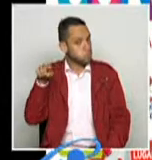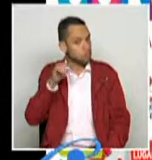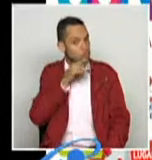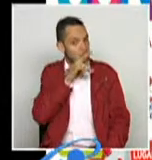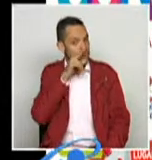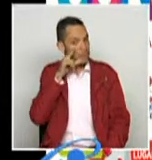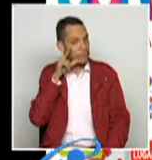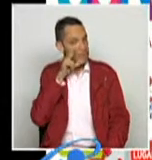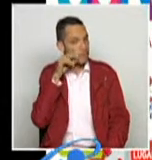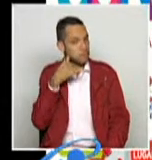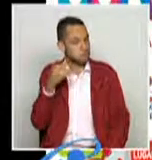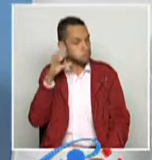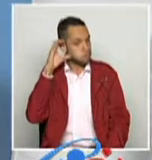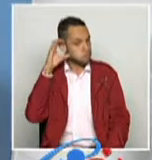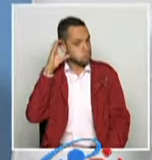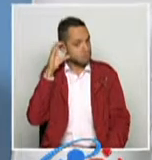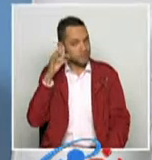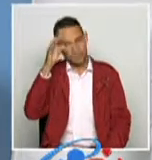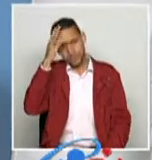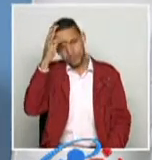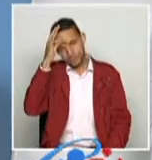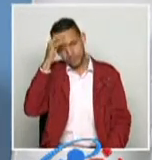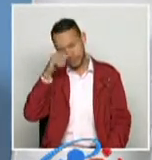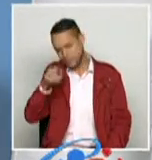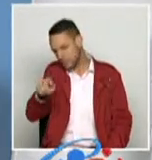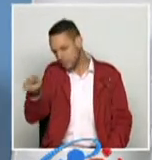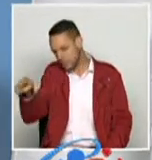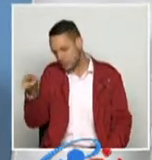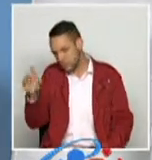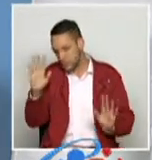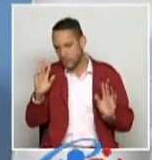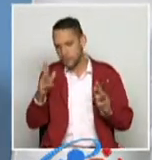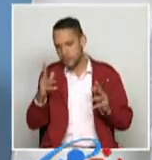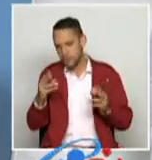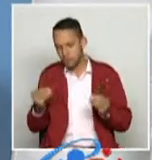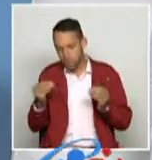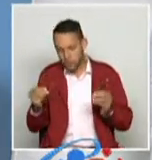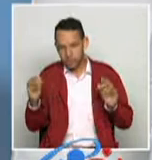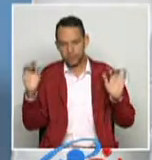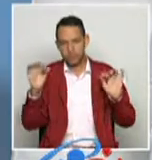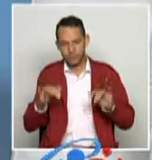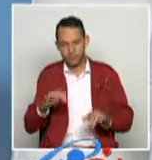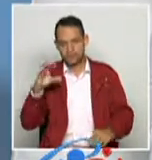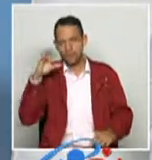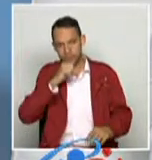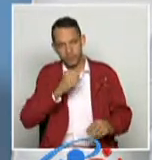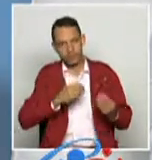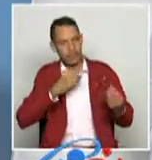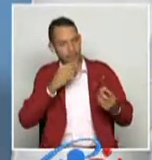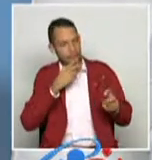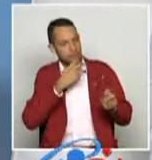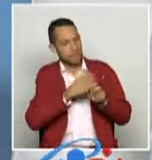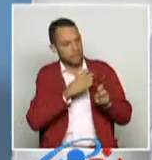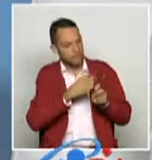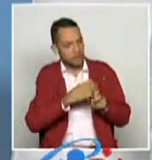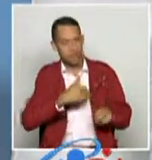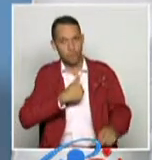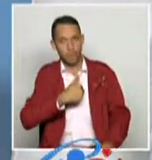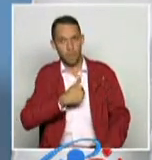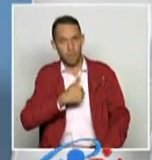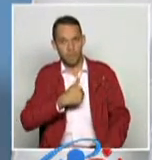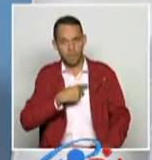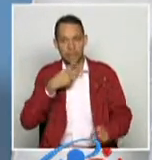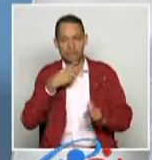puesto de salud, de los hospitales locales o de las entidades de salud, pueden detectar a tiempo estos niños enfermos del corazón